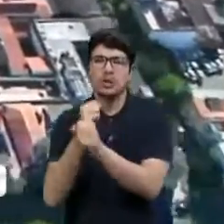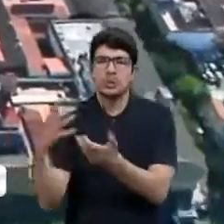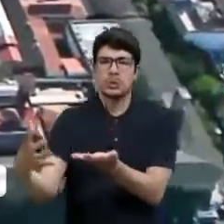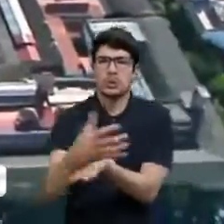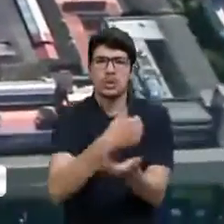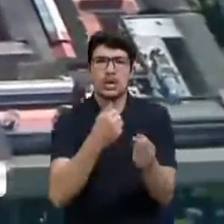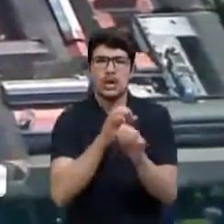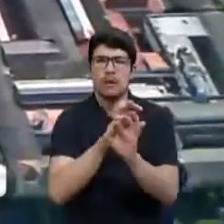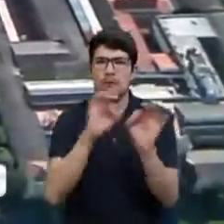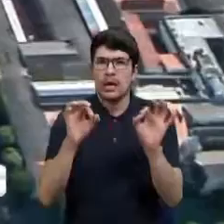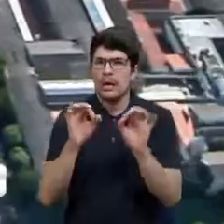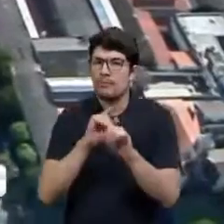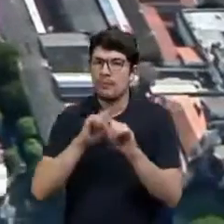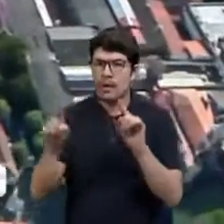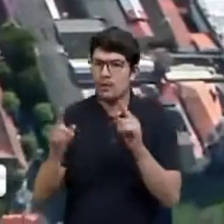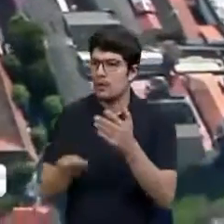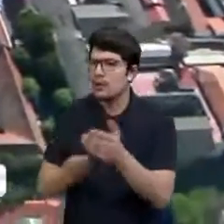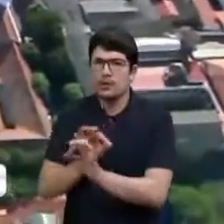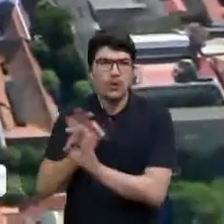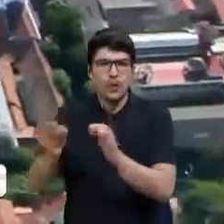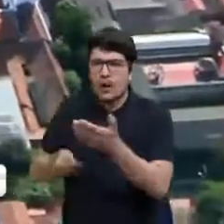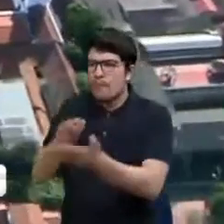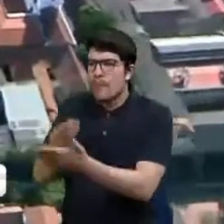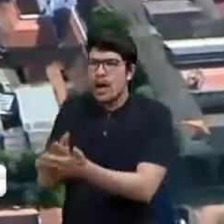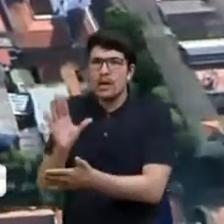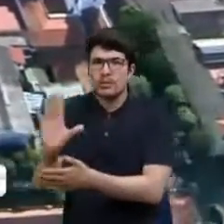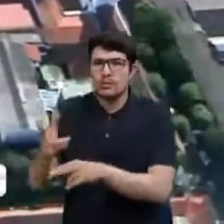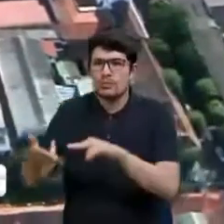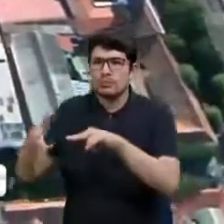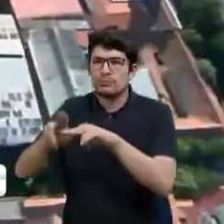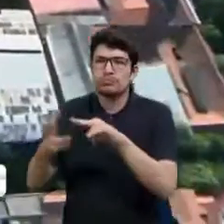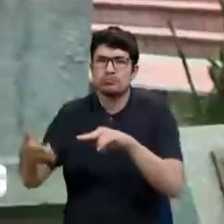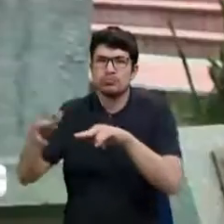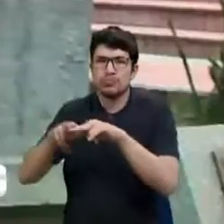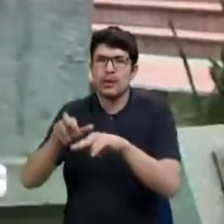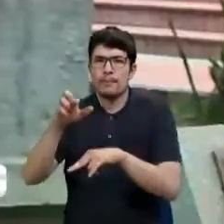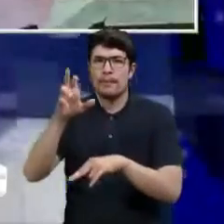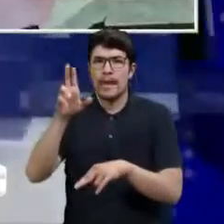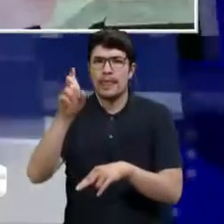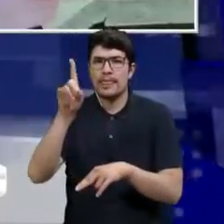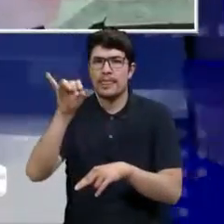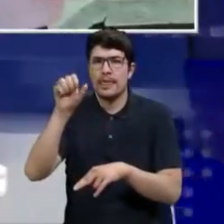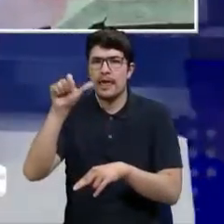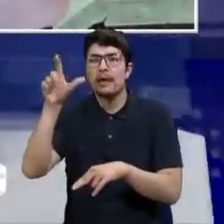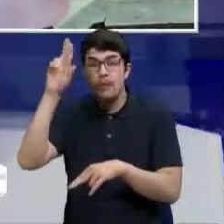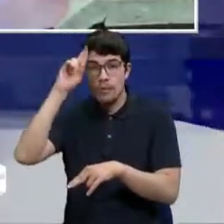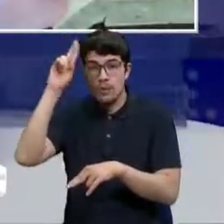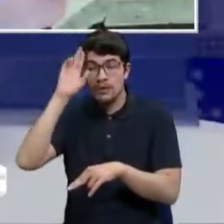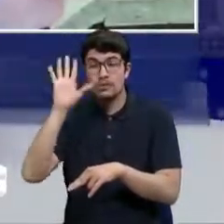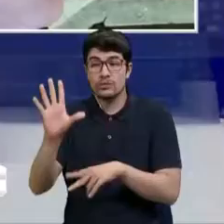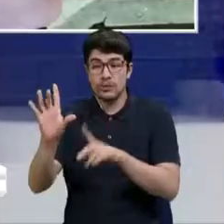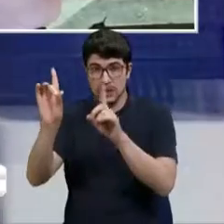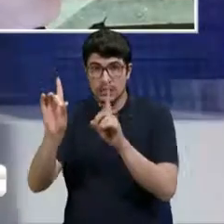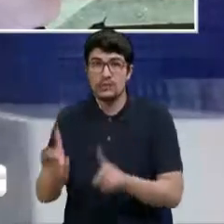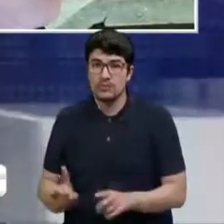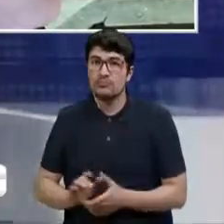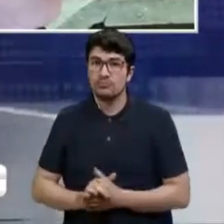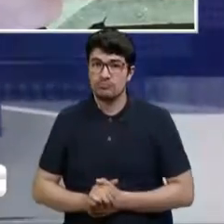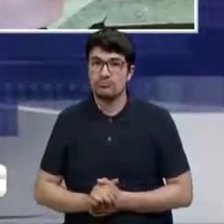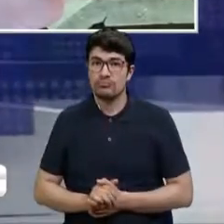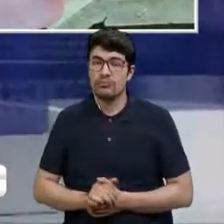pero nunca cumplen con su labor fiscal o tributaria de pagar el predial precisamente por eso se han tomado las recientes decisiones